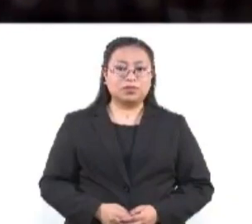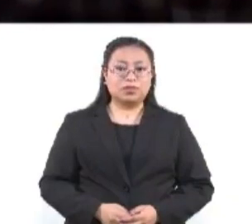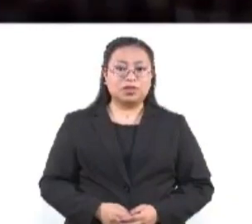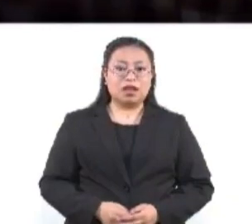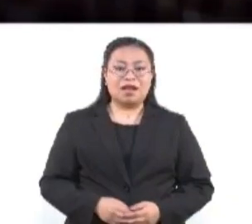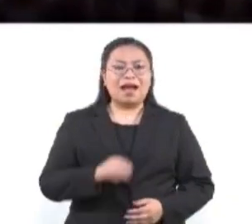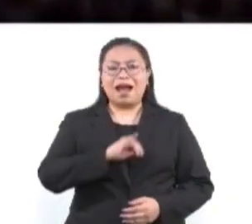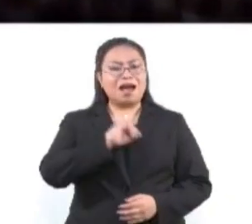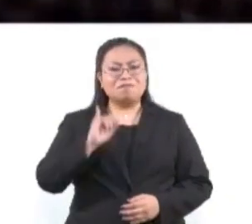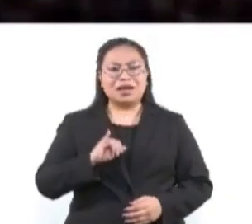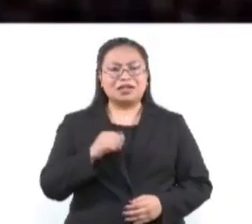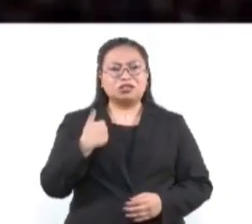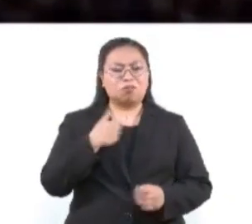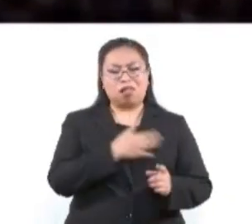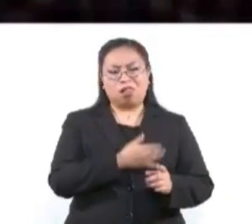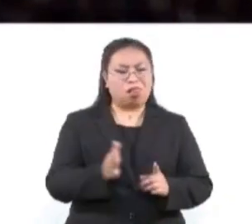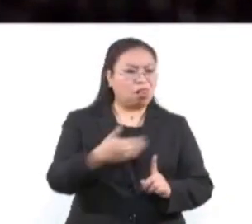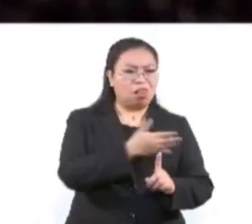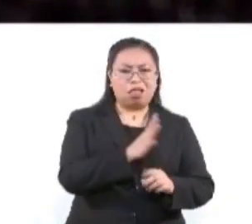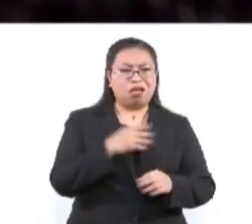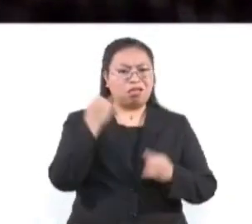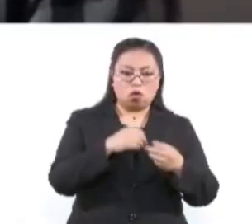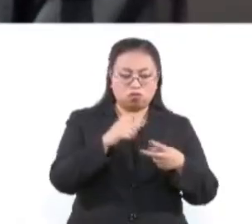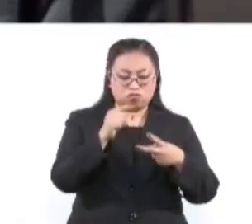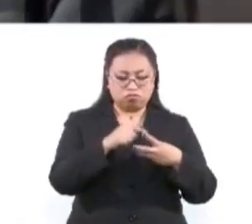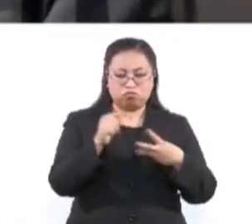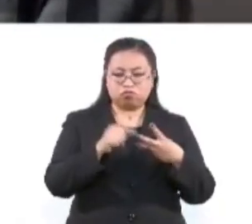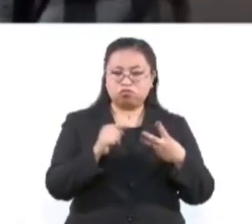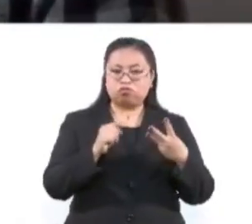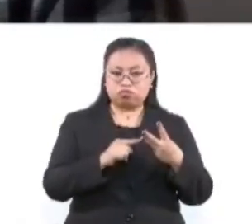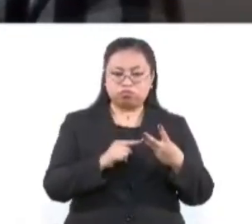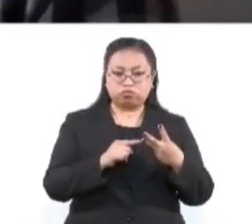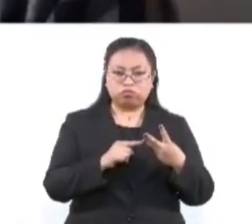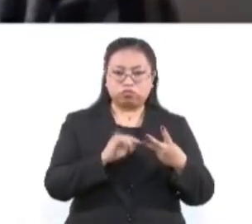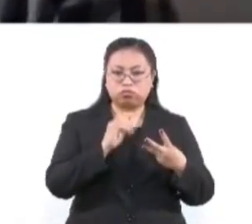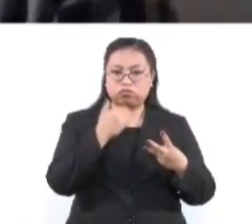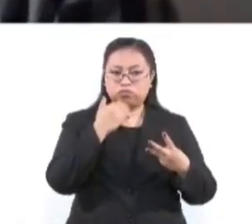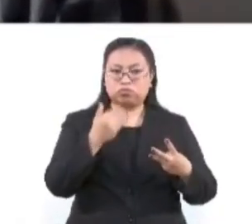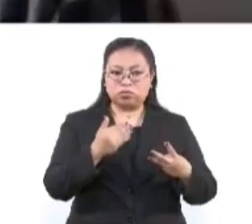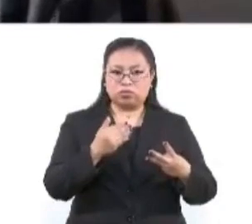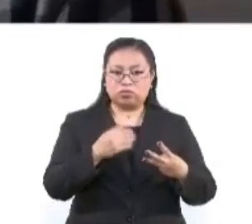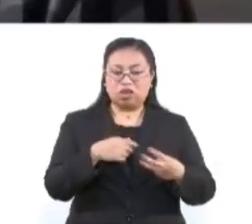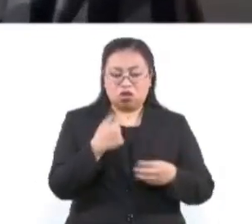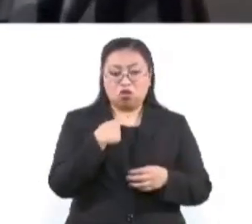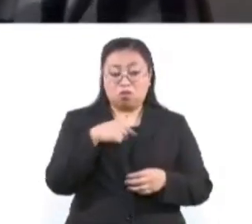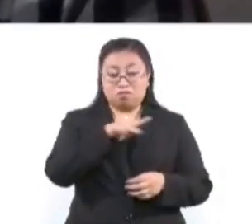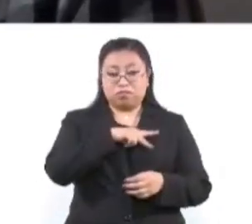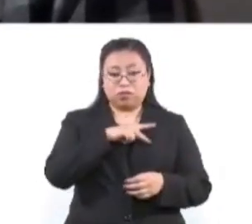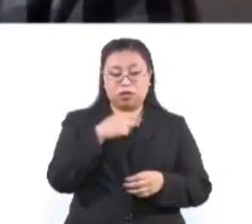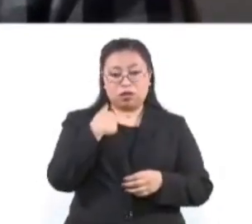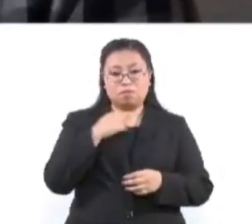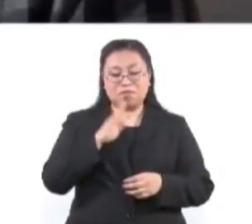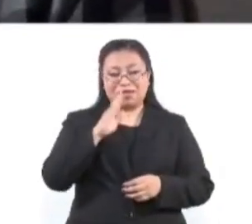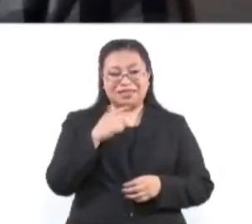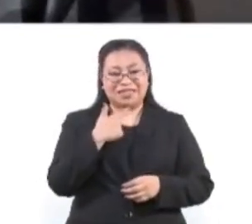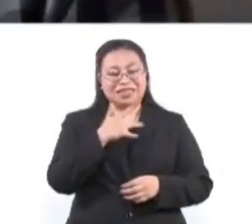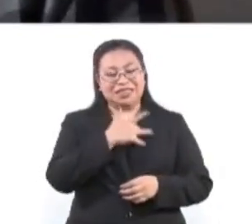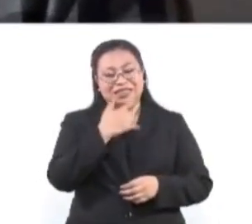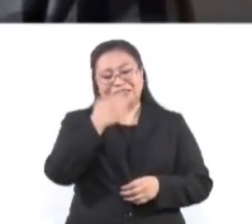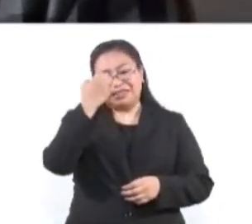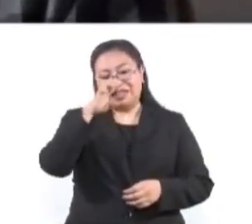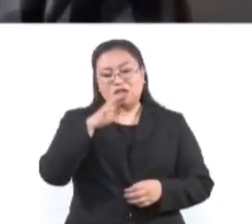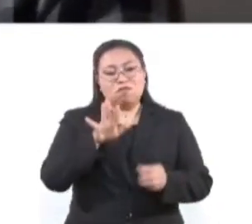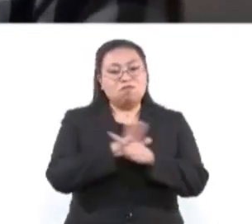sin medias tintas, sin dobleces. Y lo que me parece a mí más entrañable es que, por ejemplo,